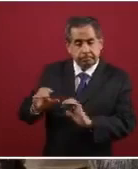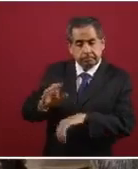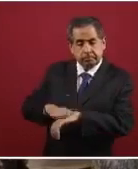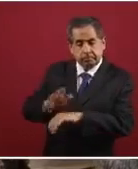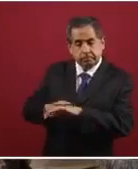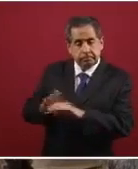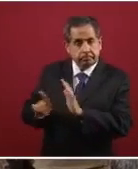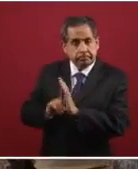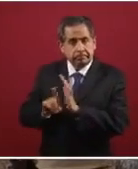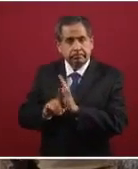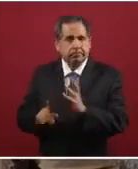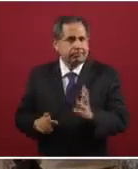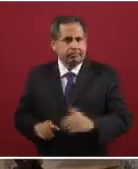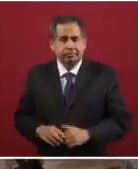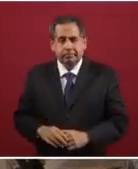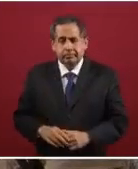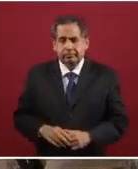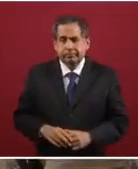esté esta red?